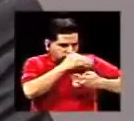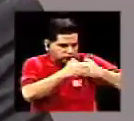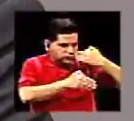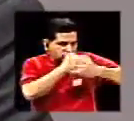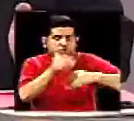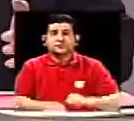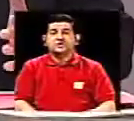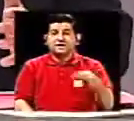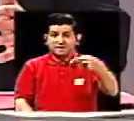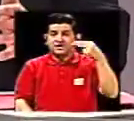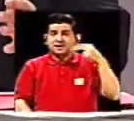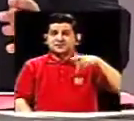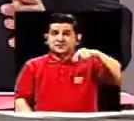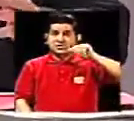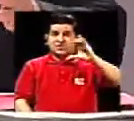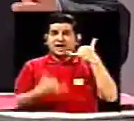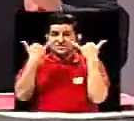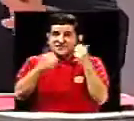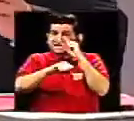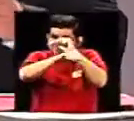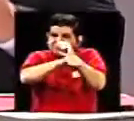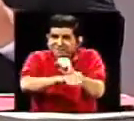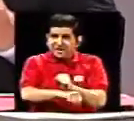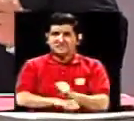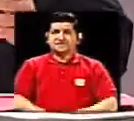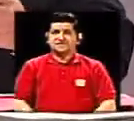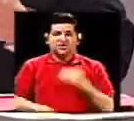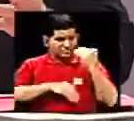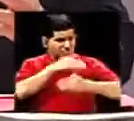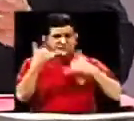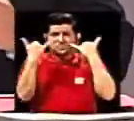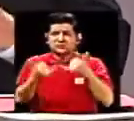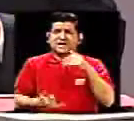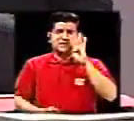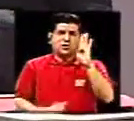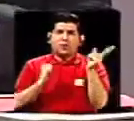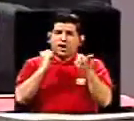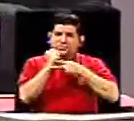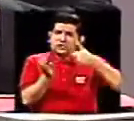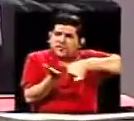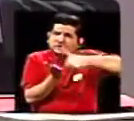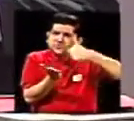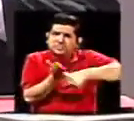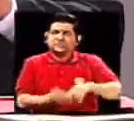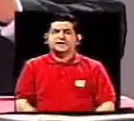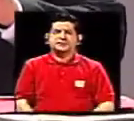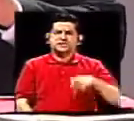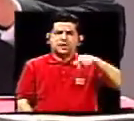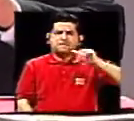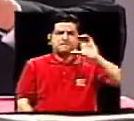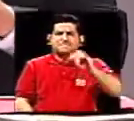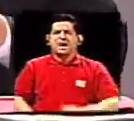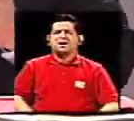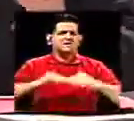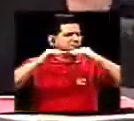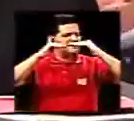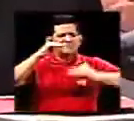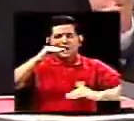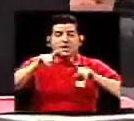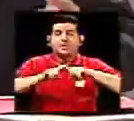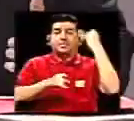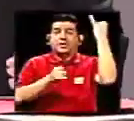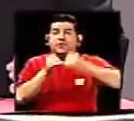historia del PAC es una tradición, digamos, un comportamiento que ya lleva 4 elecciones donde el PAC siempre aparece muy bajo y al